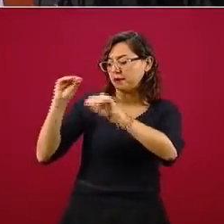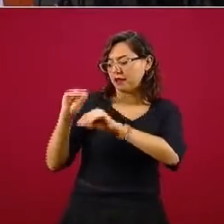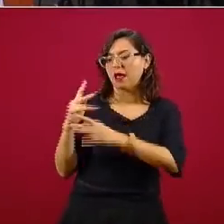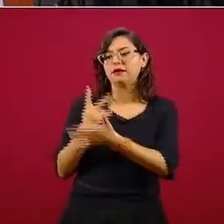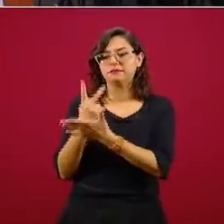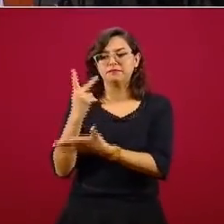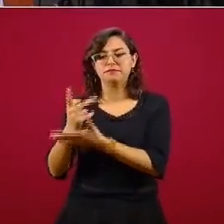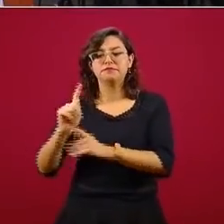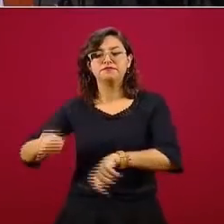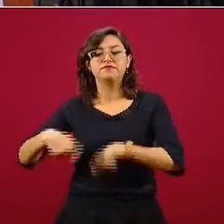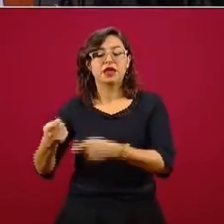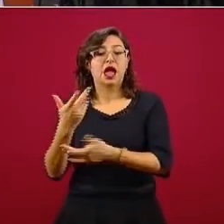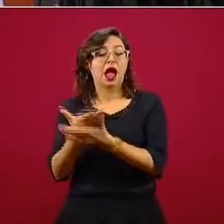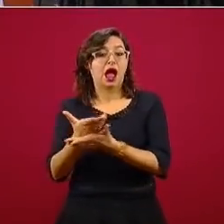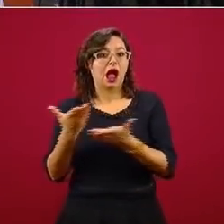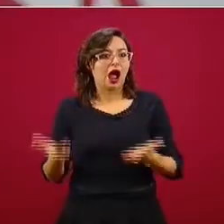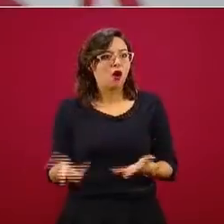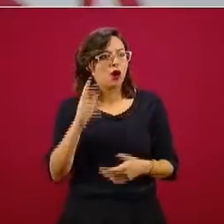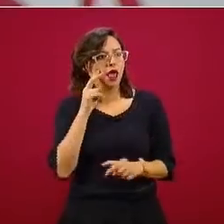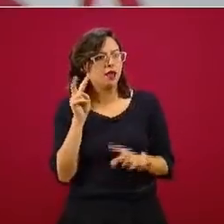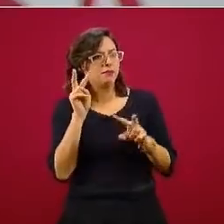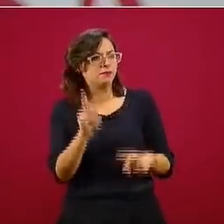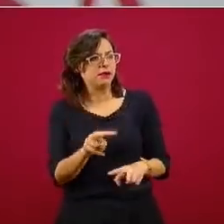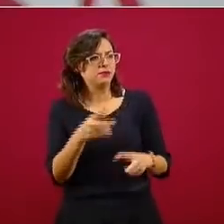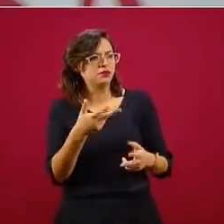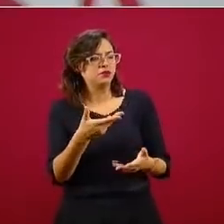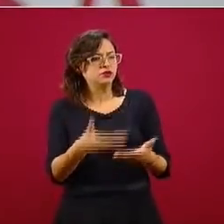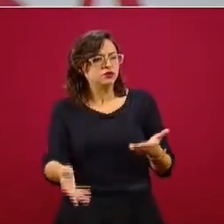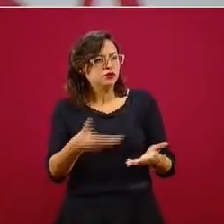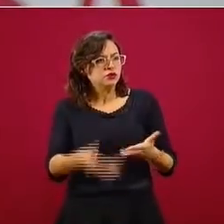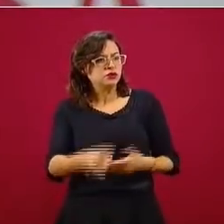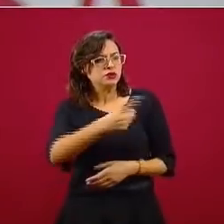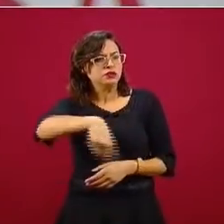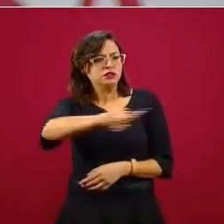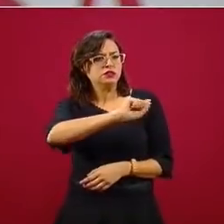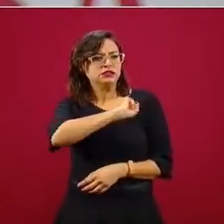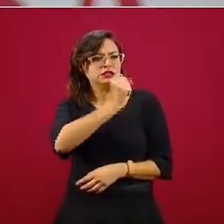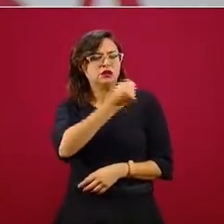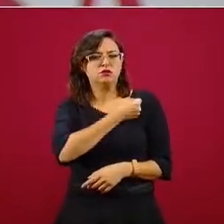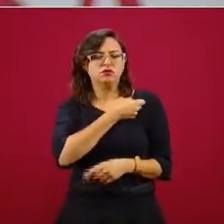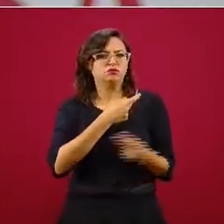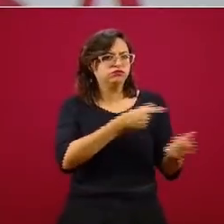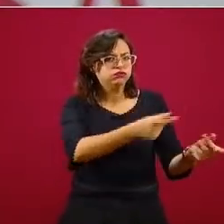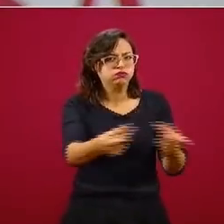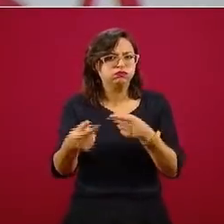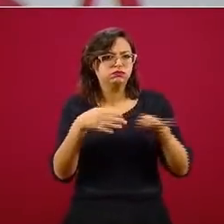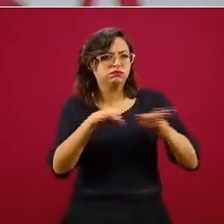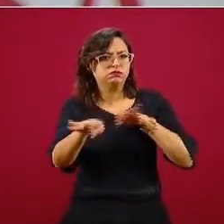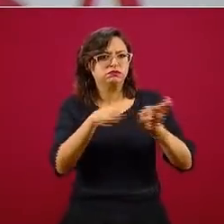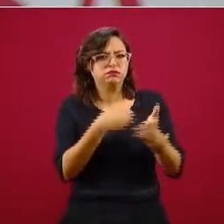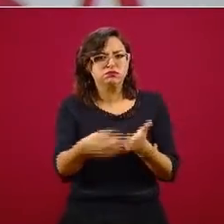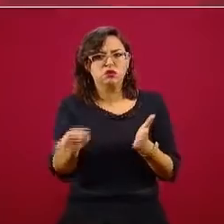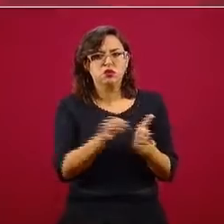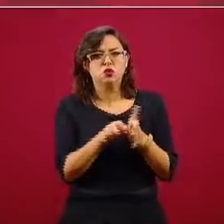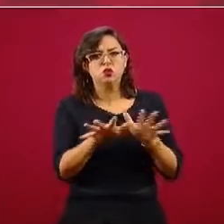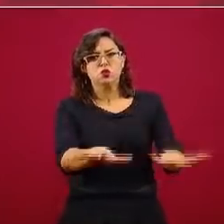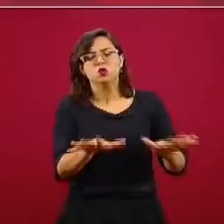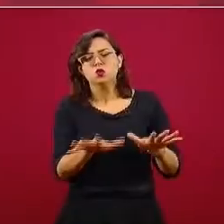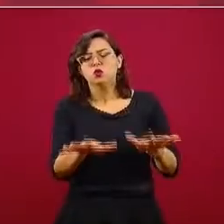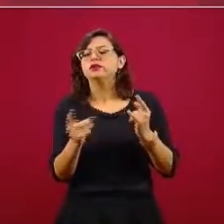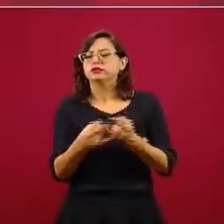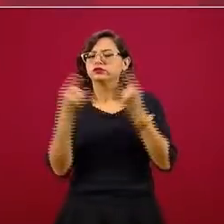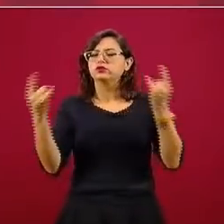enorme aportación que está haciendo el personal de salud en esta pandemia, y creemos que es un acto también